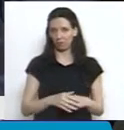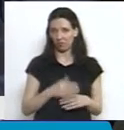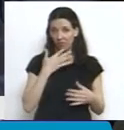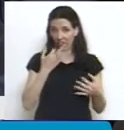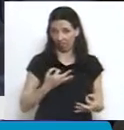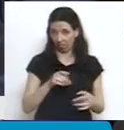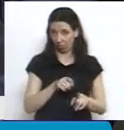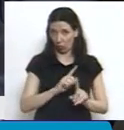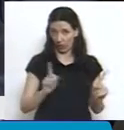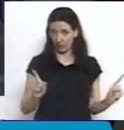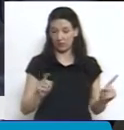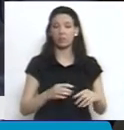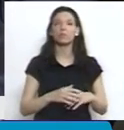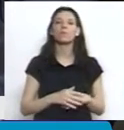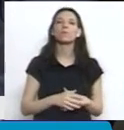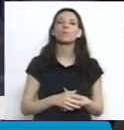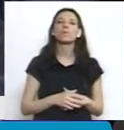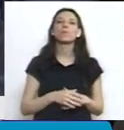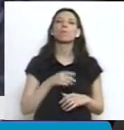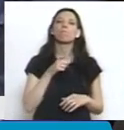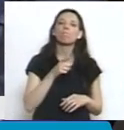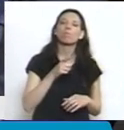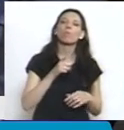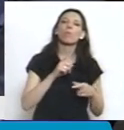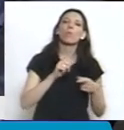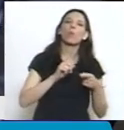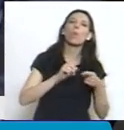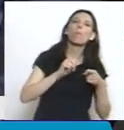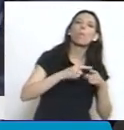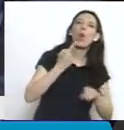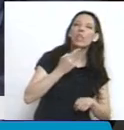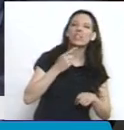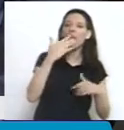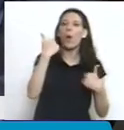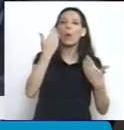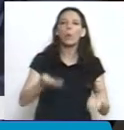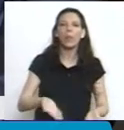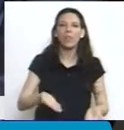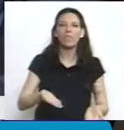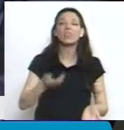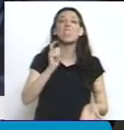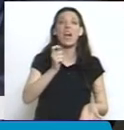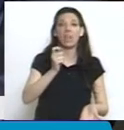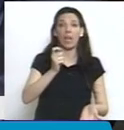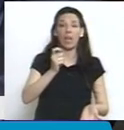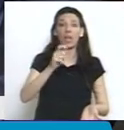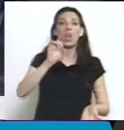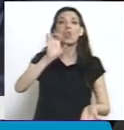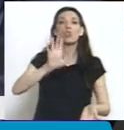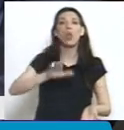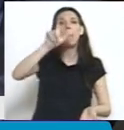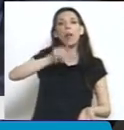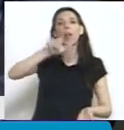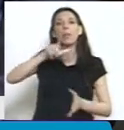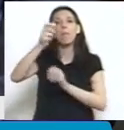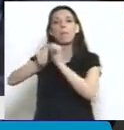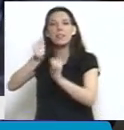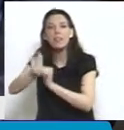que esconde una política que va a beneficiar a los grandes empresarios, a las